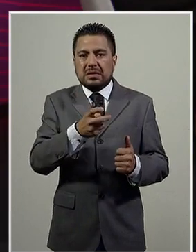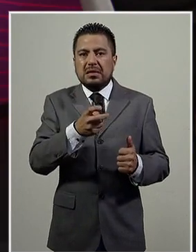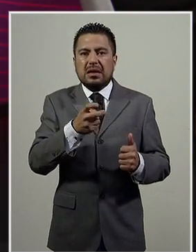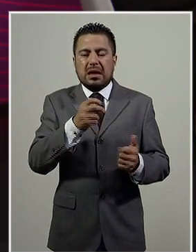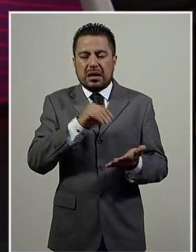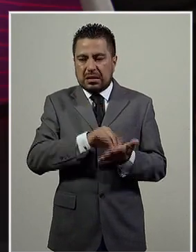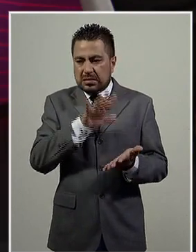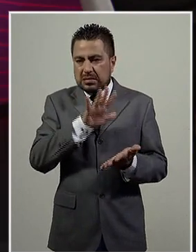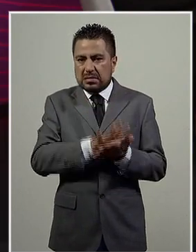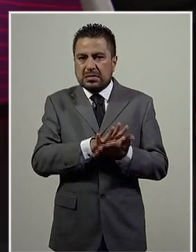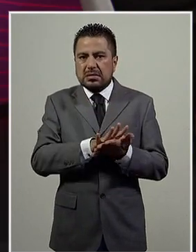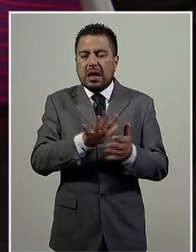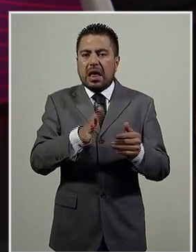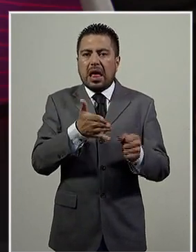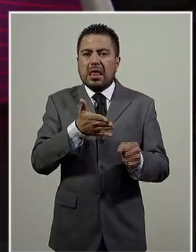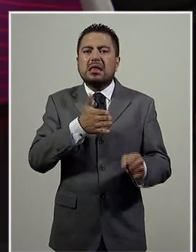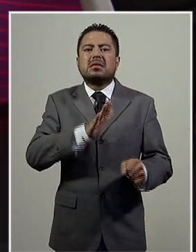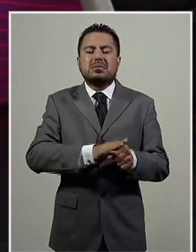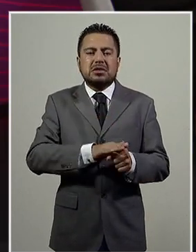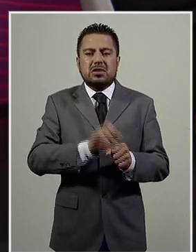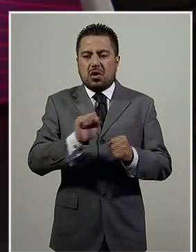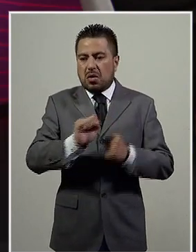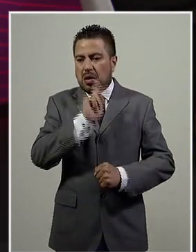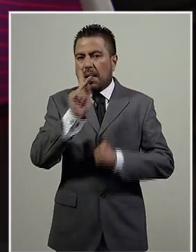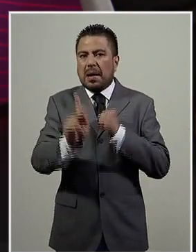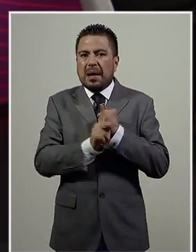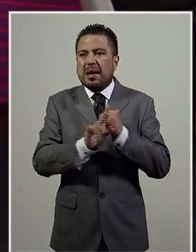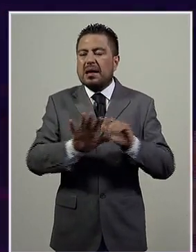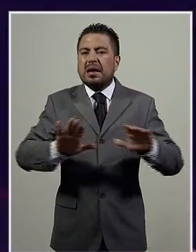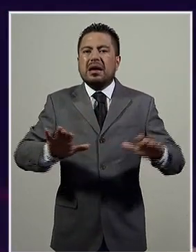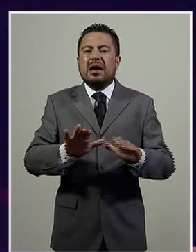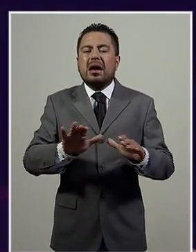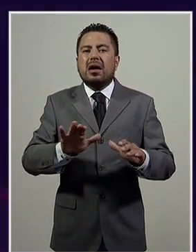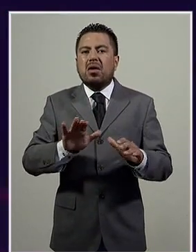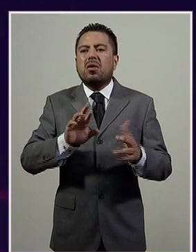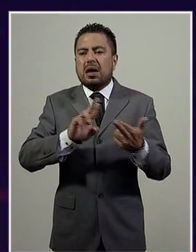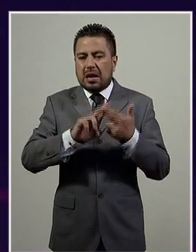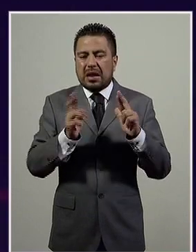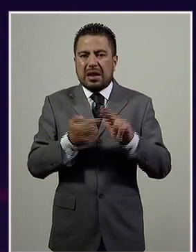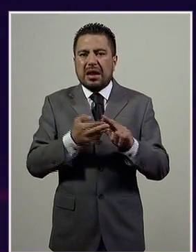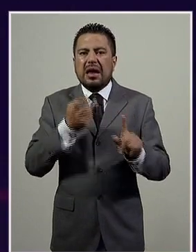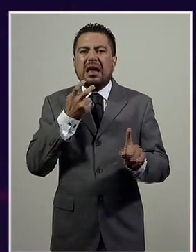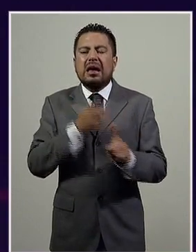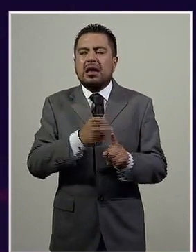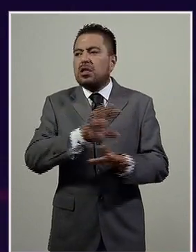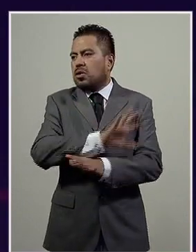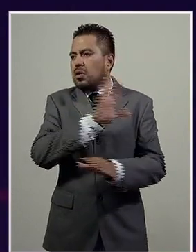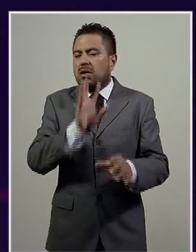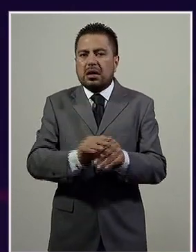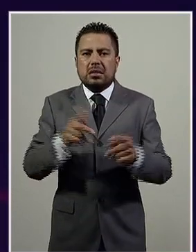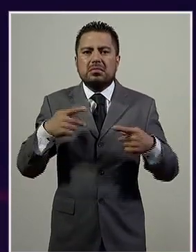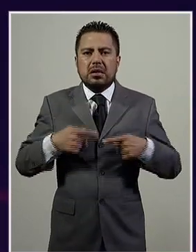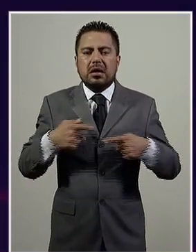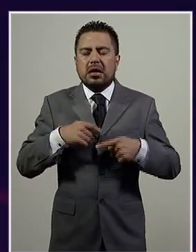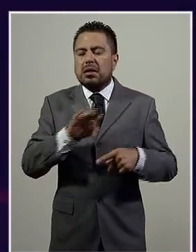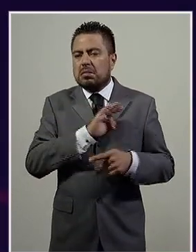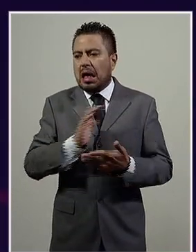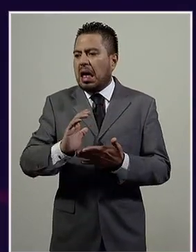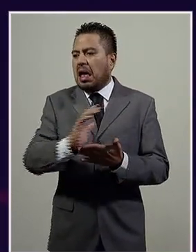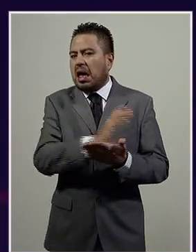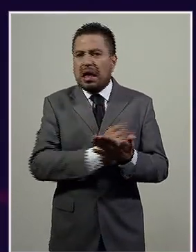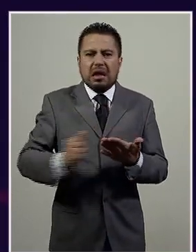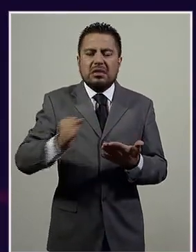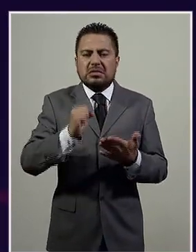los asuntos administrativos de un país, ¿no?, con los asuntos religiosos es lo que a todas las personas nos va a